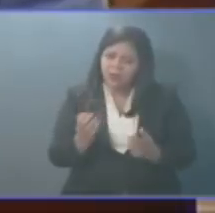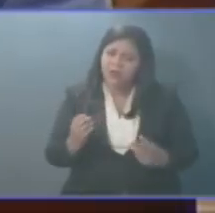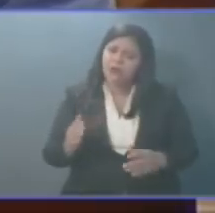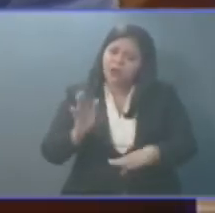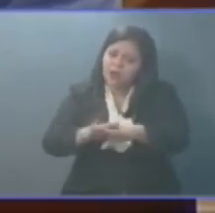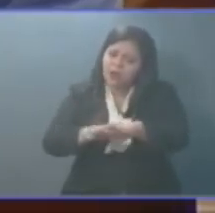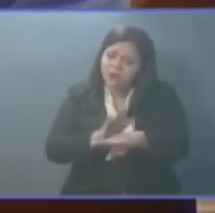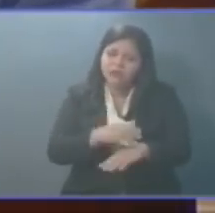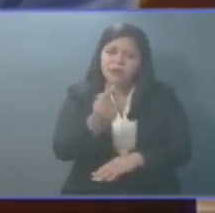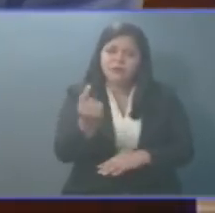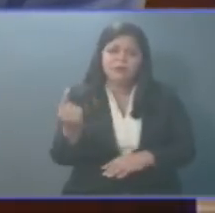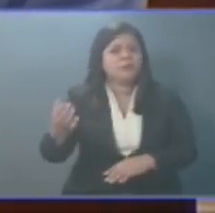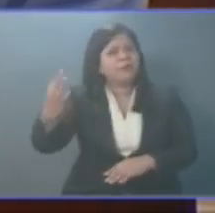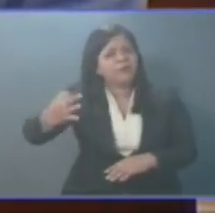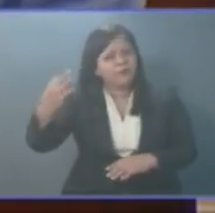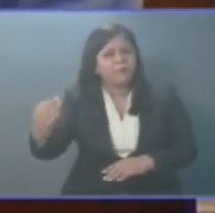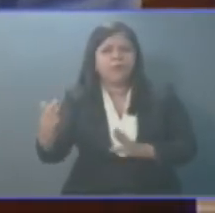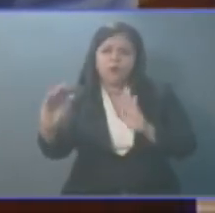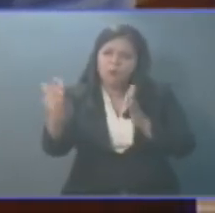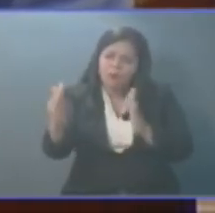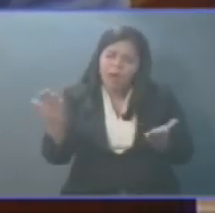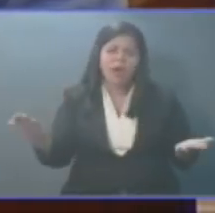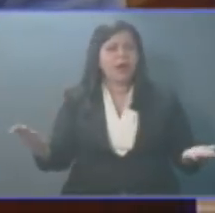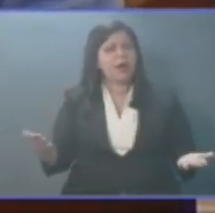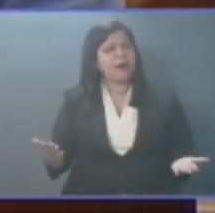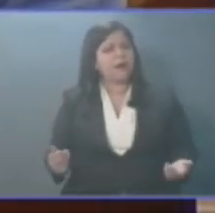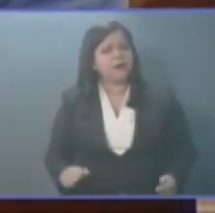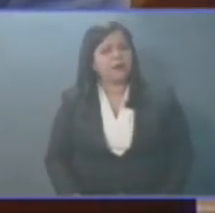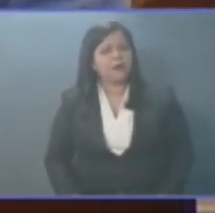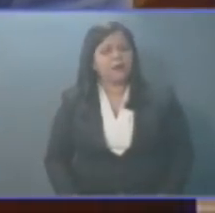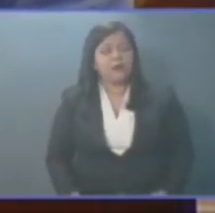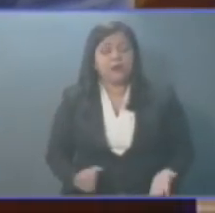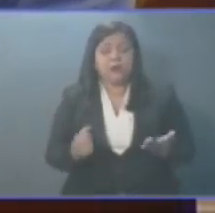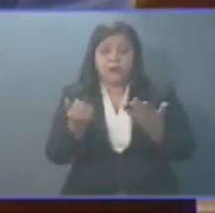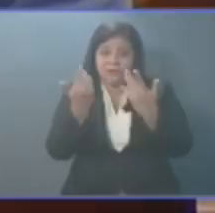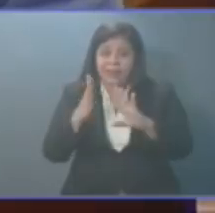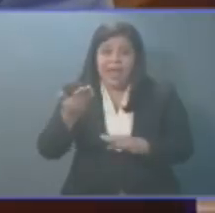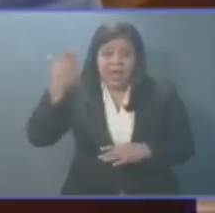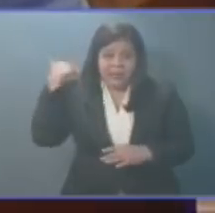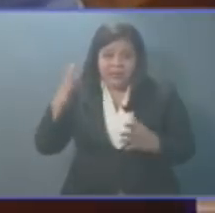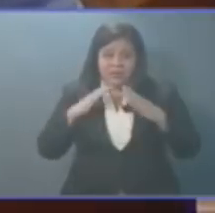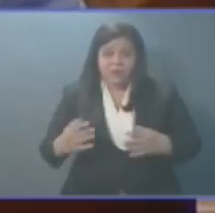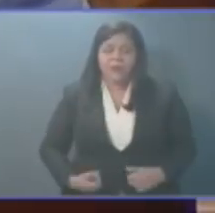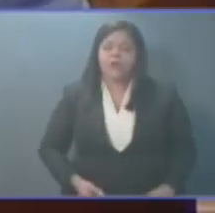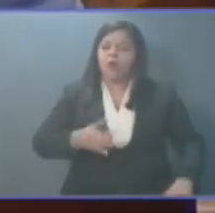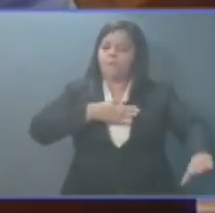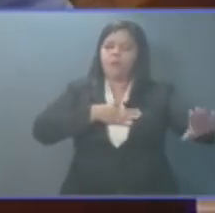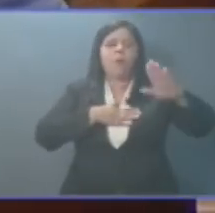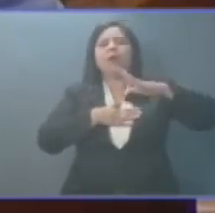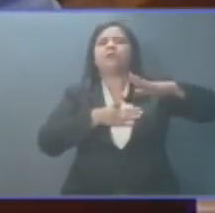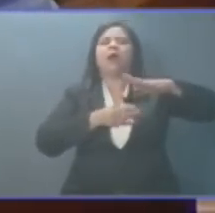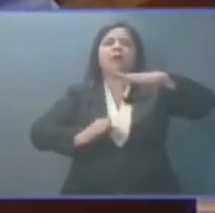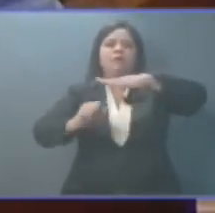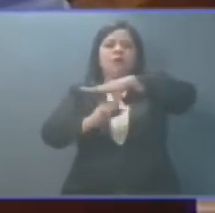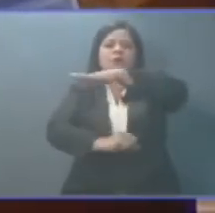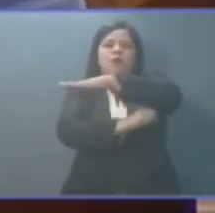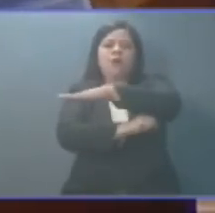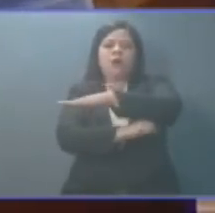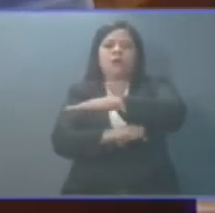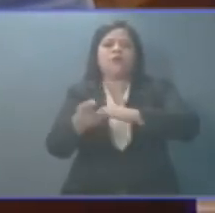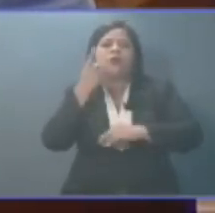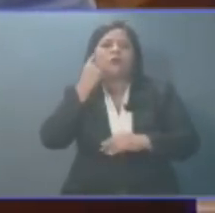detractores a que hagan una comparación. El gobierno anterior prometió el puente en agua